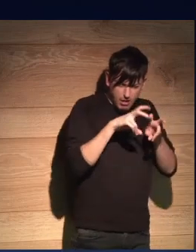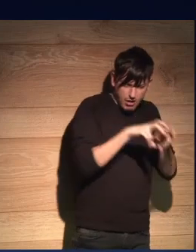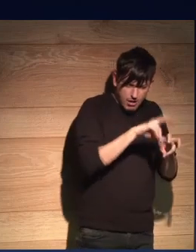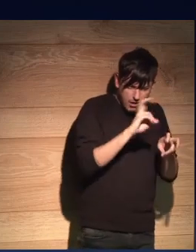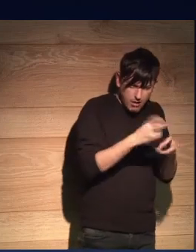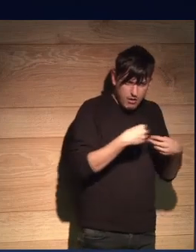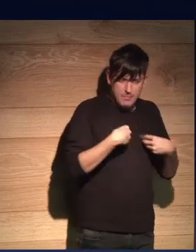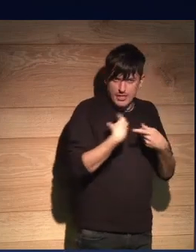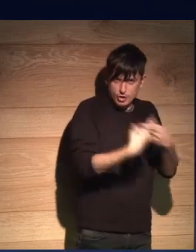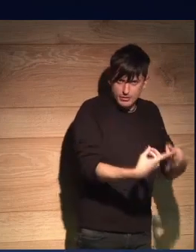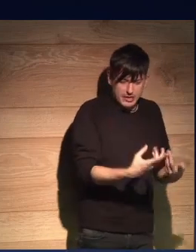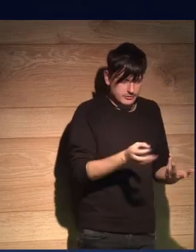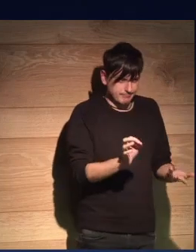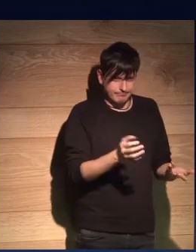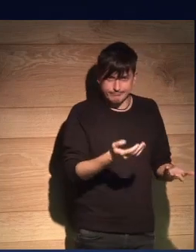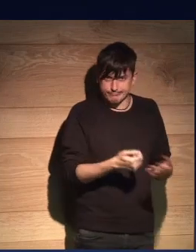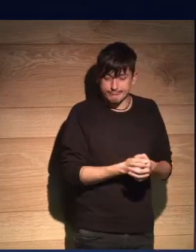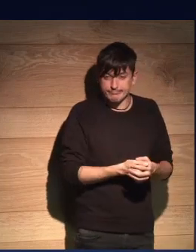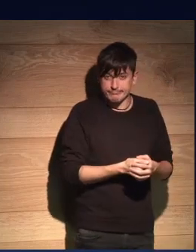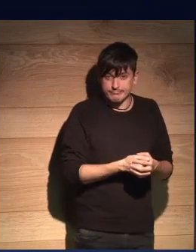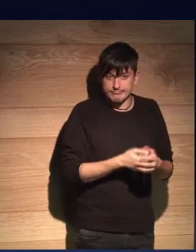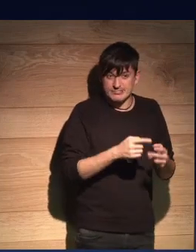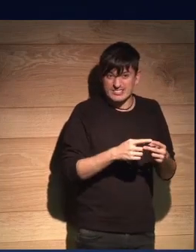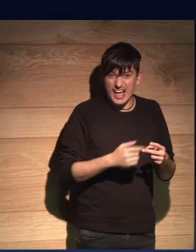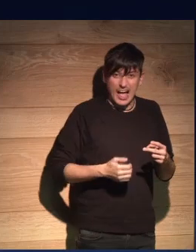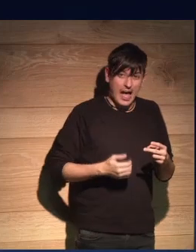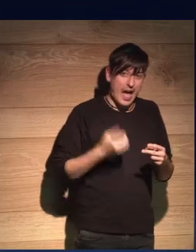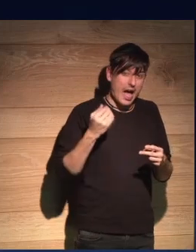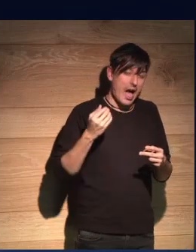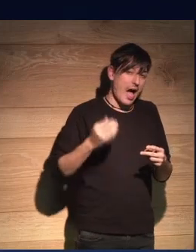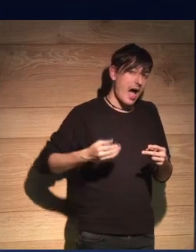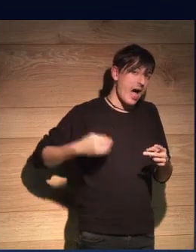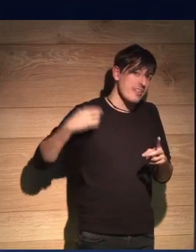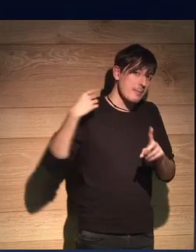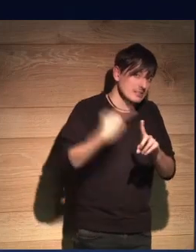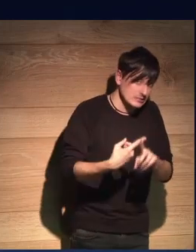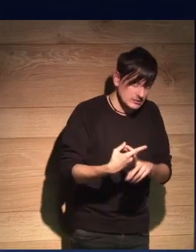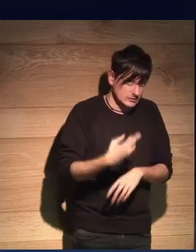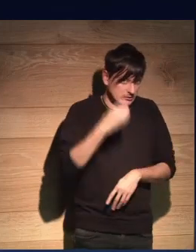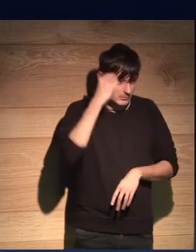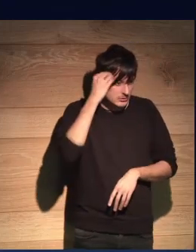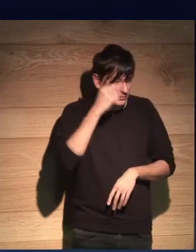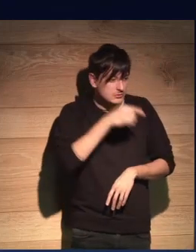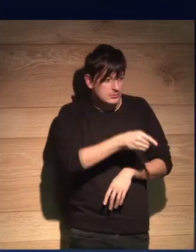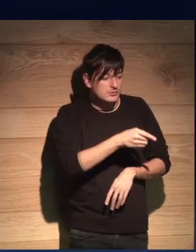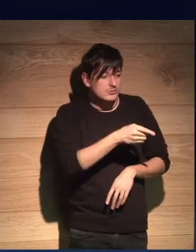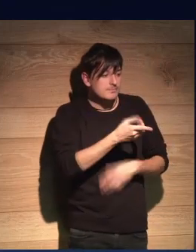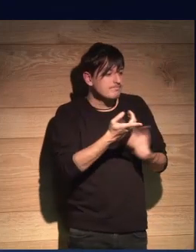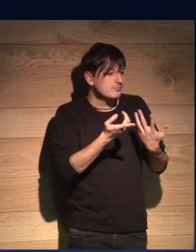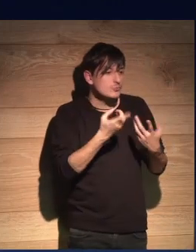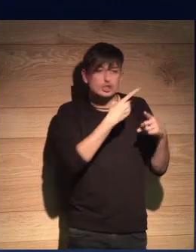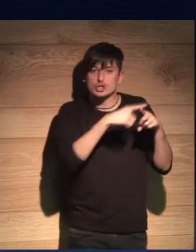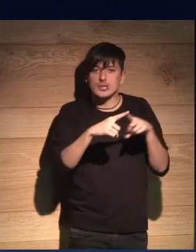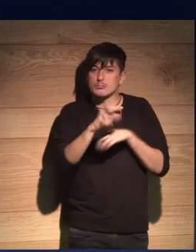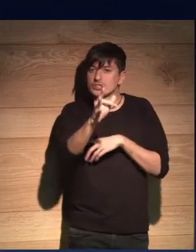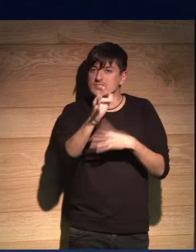la ciencia de la vida cotidiana o la ciencia que hacen en el día a día, creo que hay que decirle al científico lo que él gana divulgando la